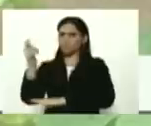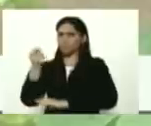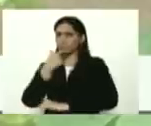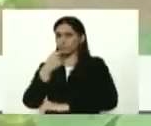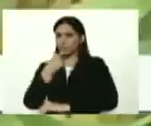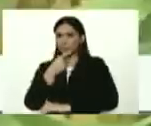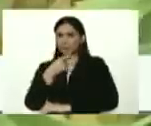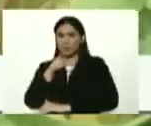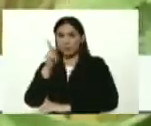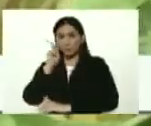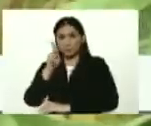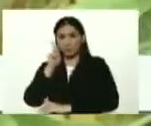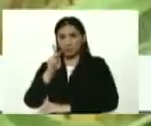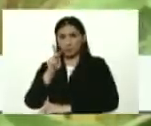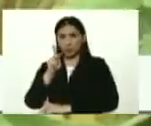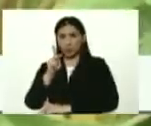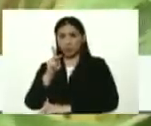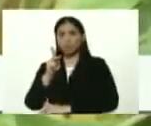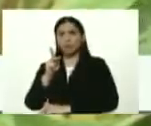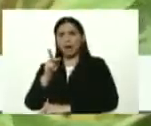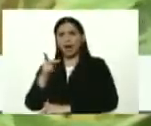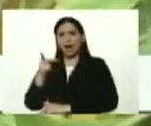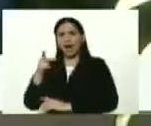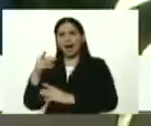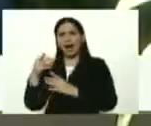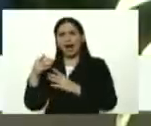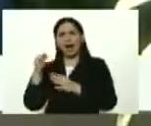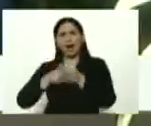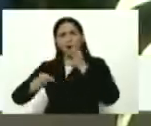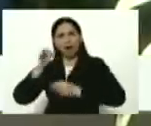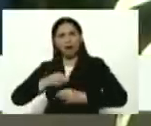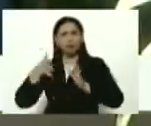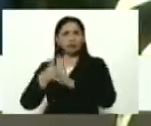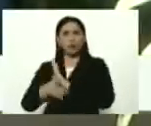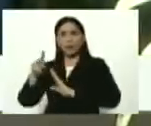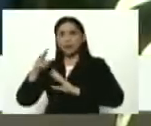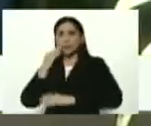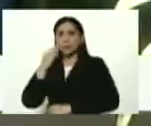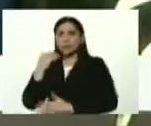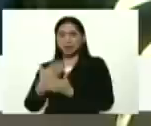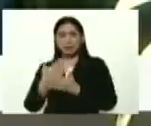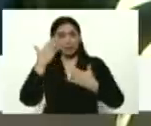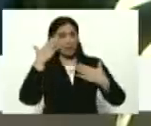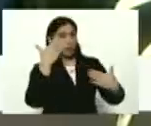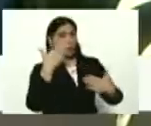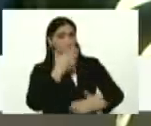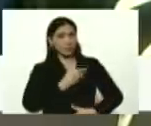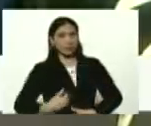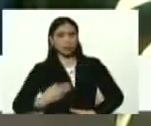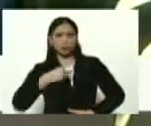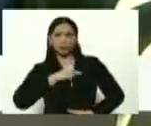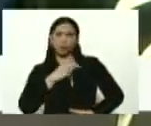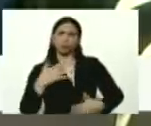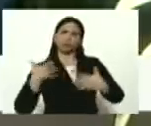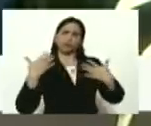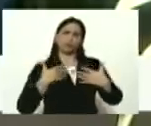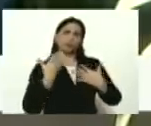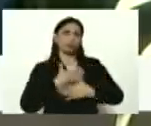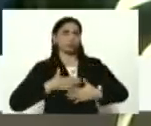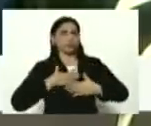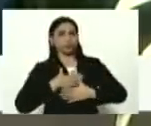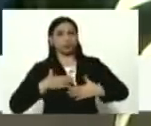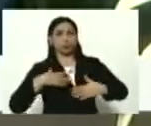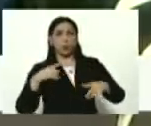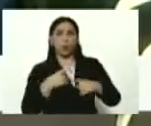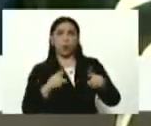eso está el profesor Alexis Adarcio, para que nos hable de esta extraordinaria experiencia. Saludos, presidente. Contentos de estar celebrando otro aniversario de la